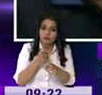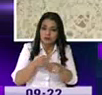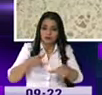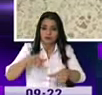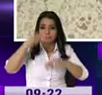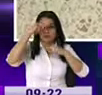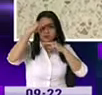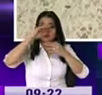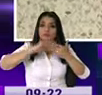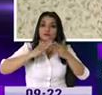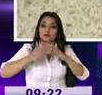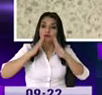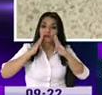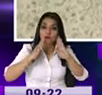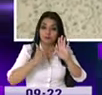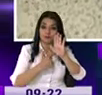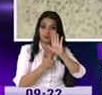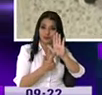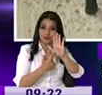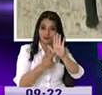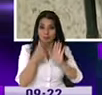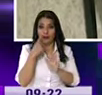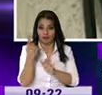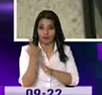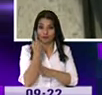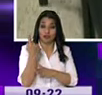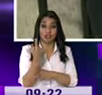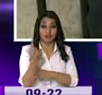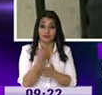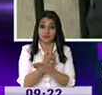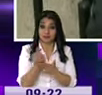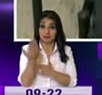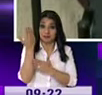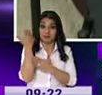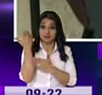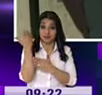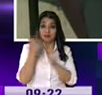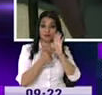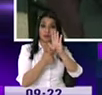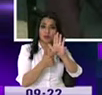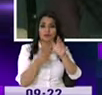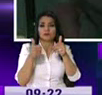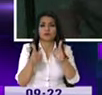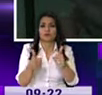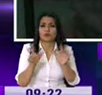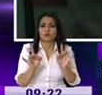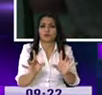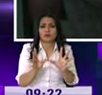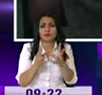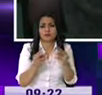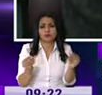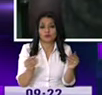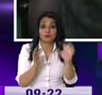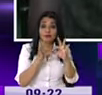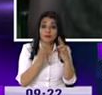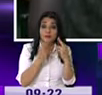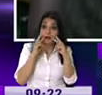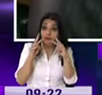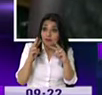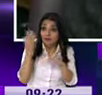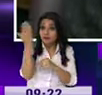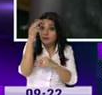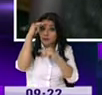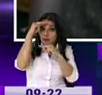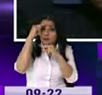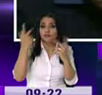de la comunidad. Nosotros esta historia la presentamos la semana anterior y qué bueno que tuvo buen final, qué bueno que la familia lo vio y que ahora estén